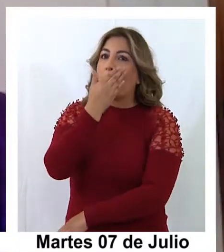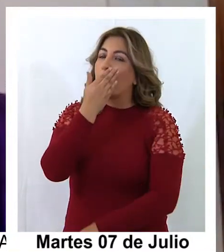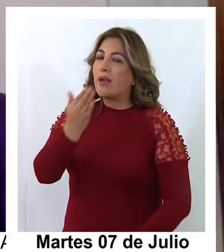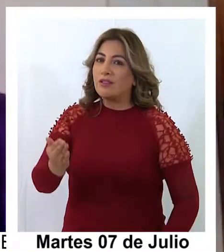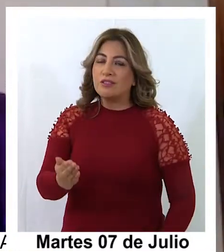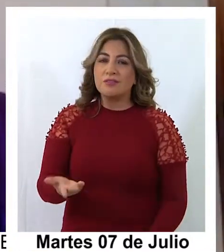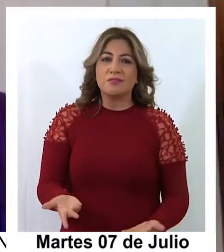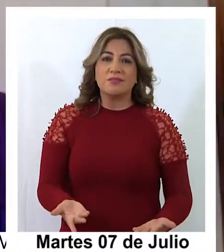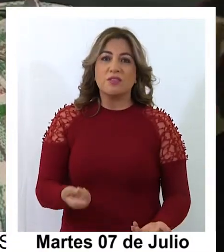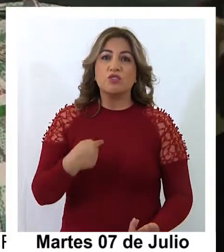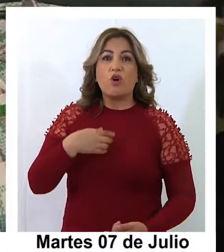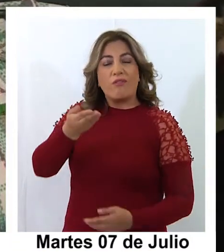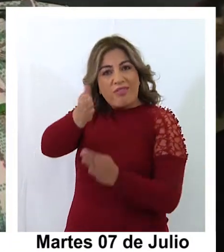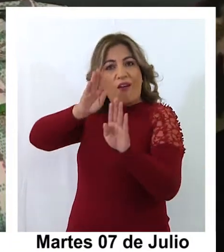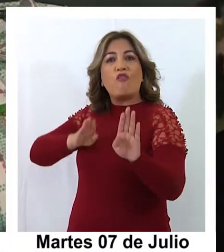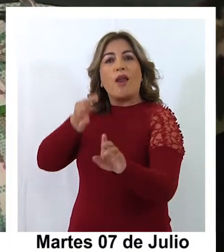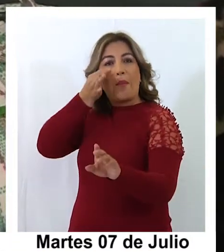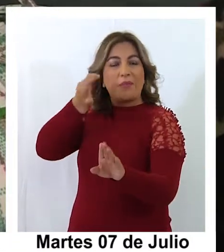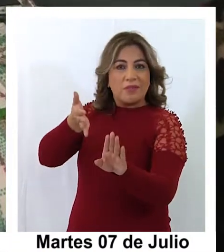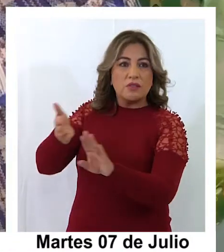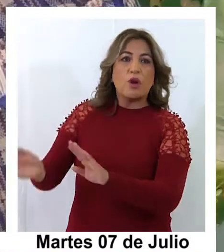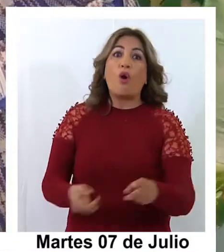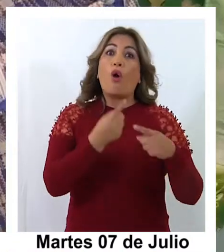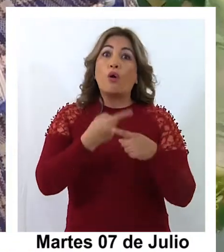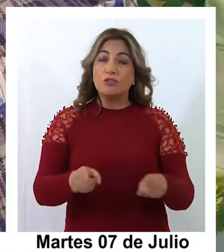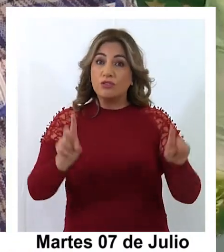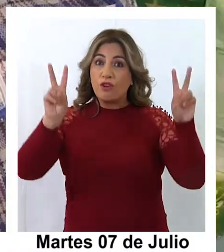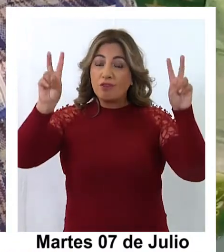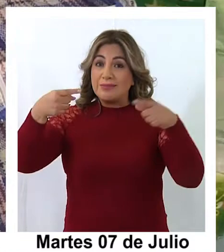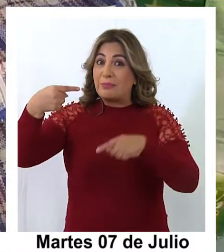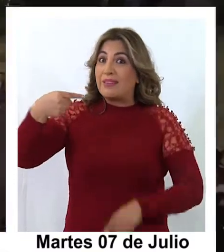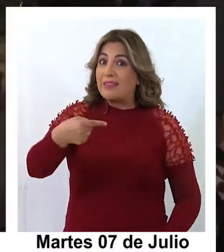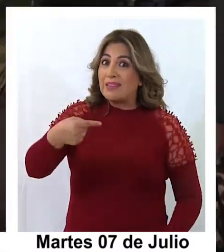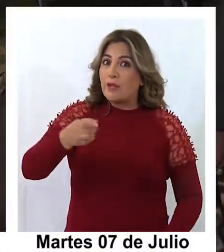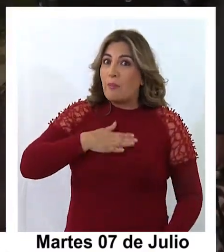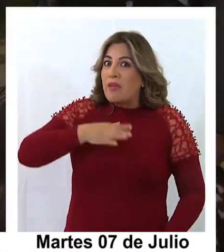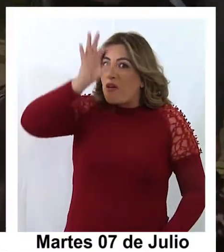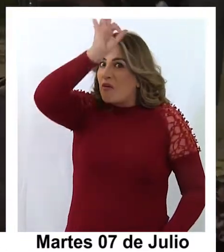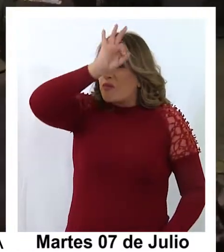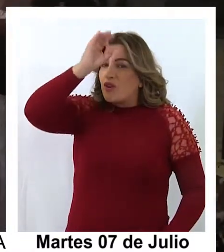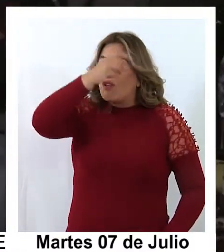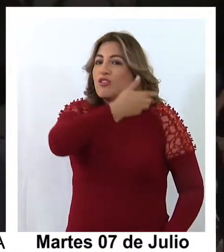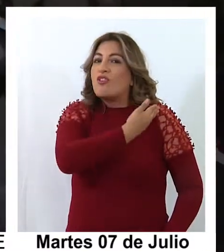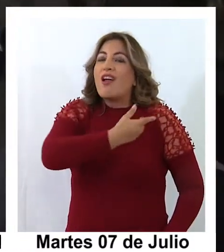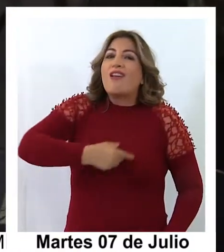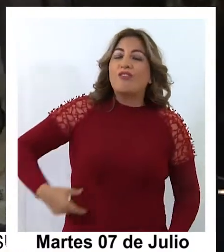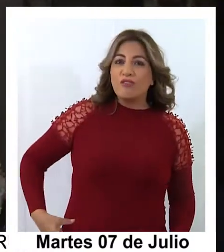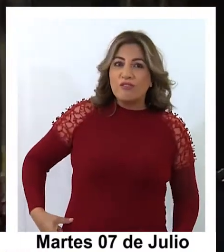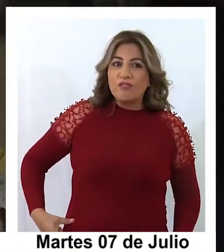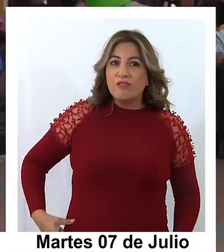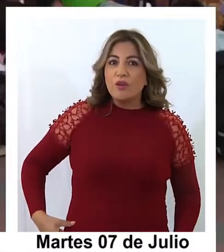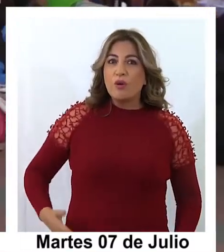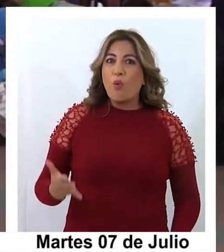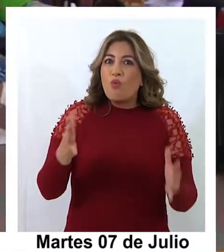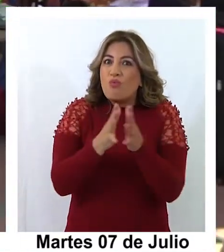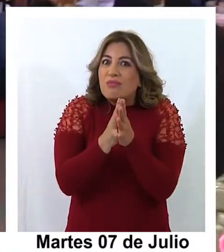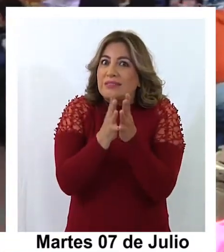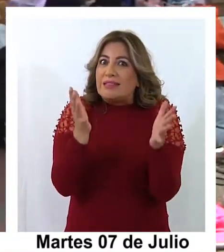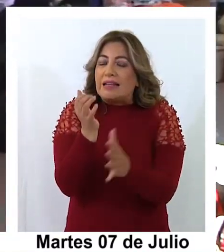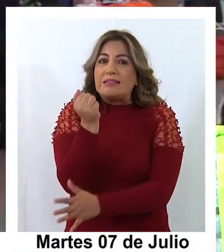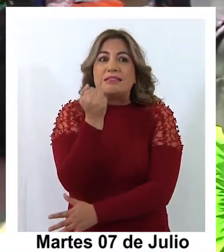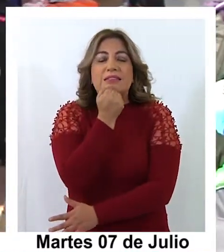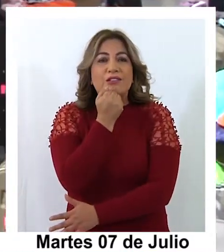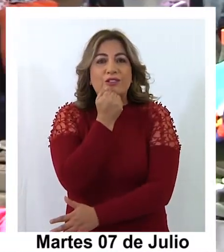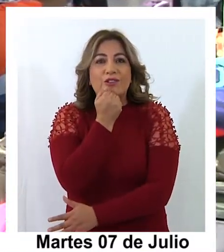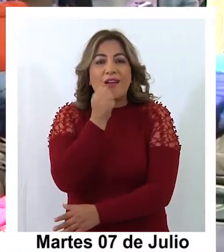de las intenciones desde fuera. Otro aspecto negativo, a su juicio, es que el gobierno cometió un gran error